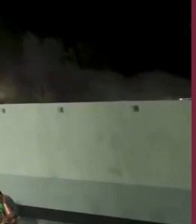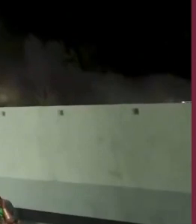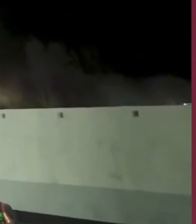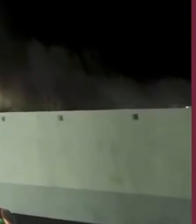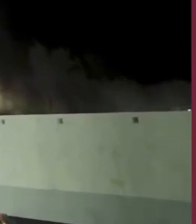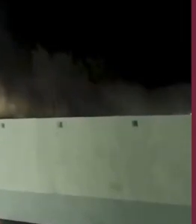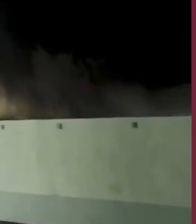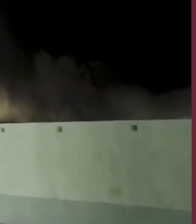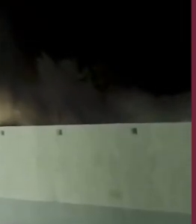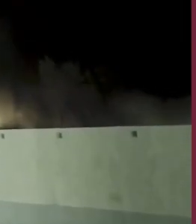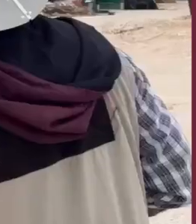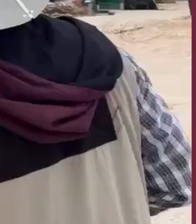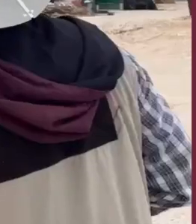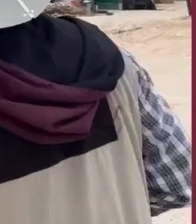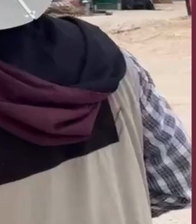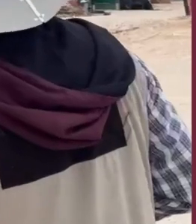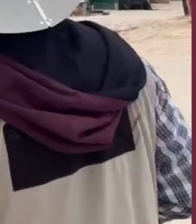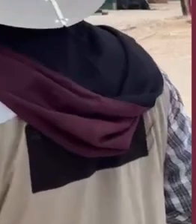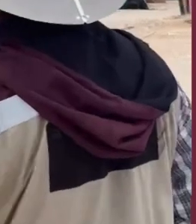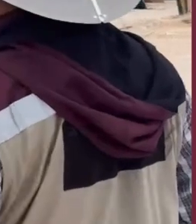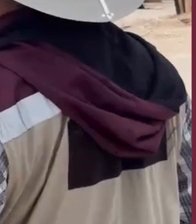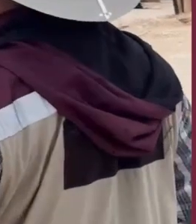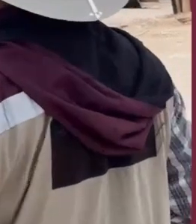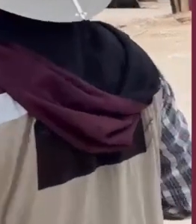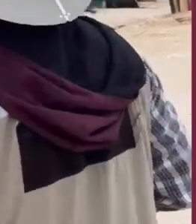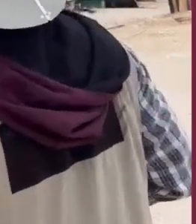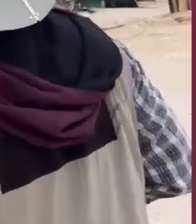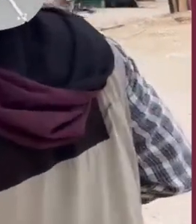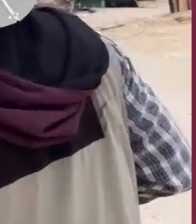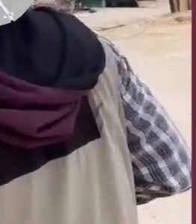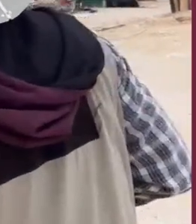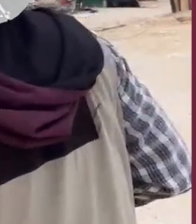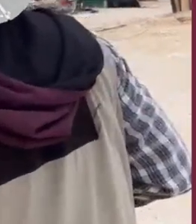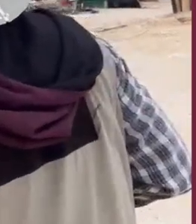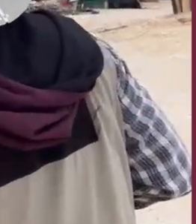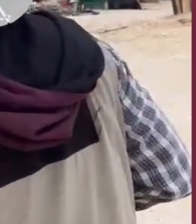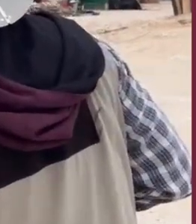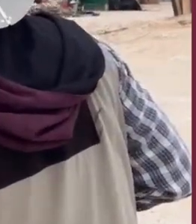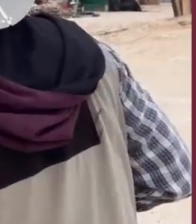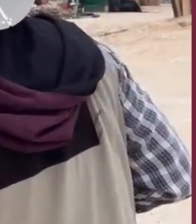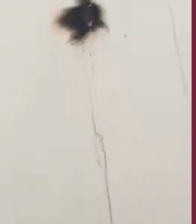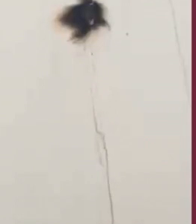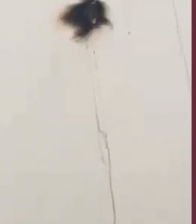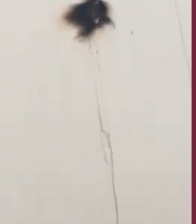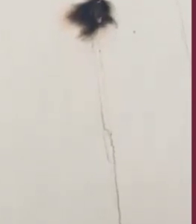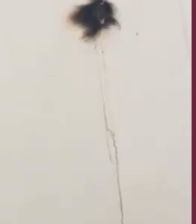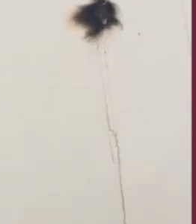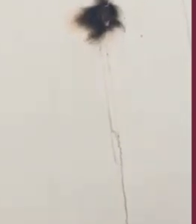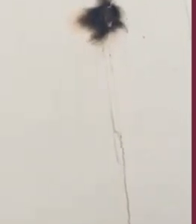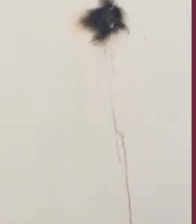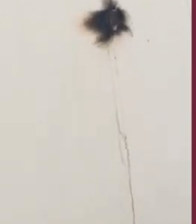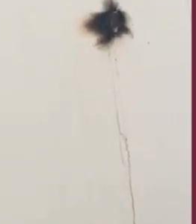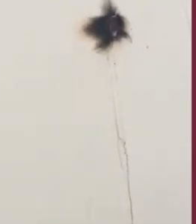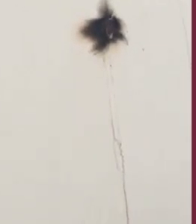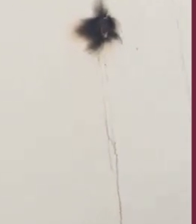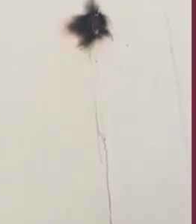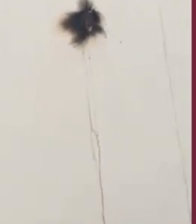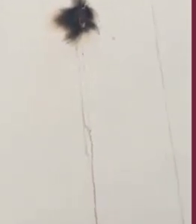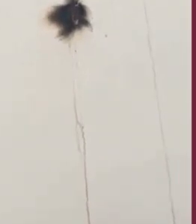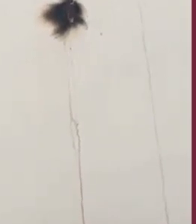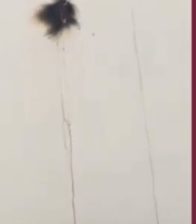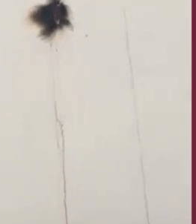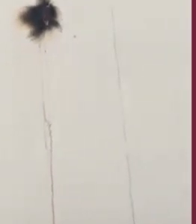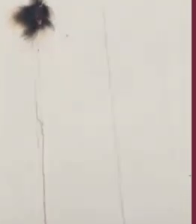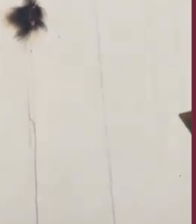el 13 de junio del 2022, habiendo transcurrido 536 días, un año, 5 meses y